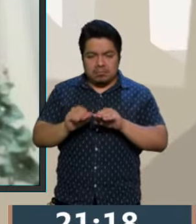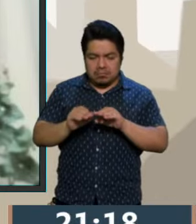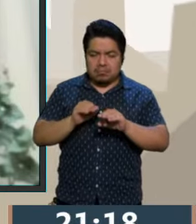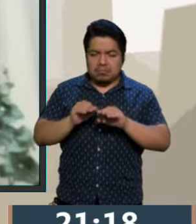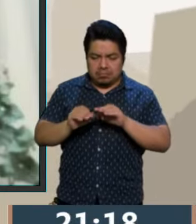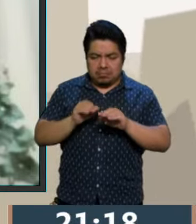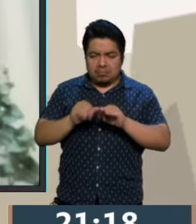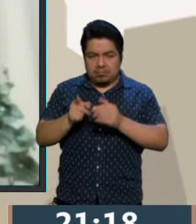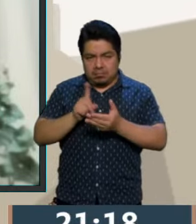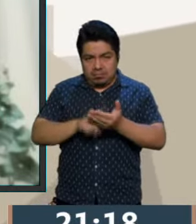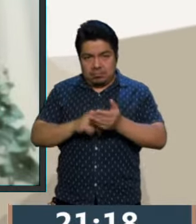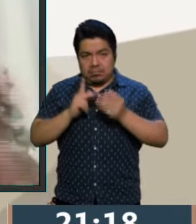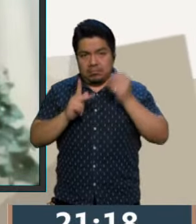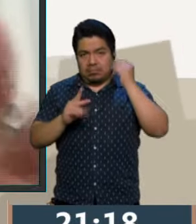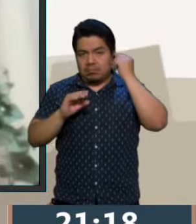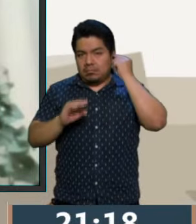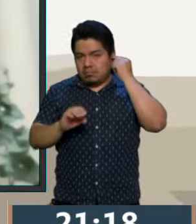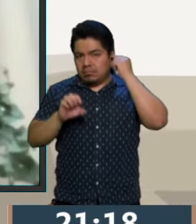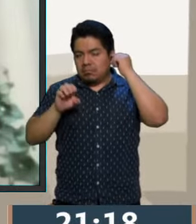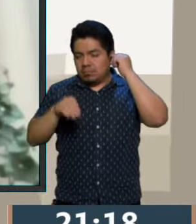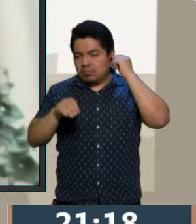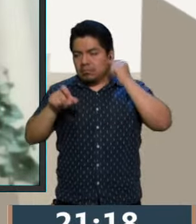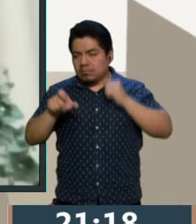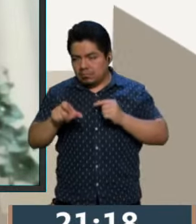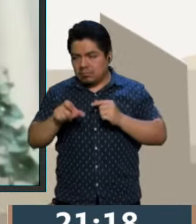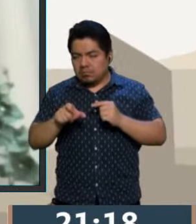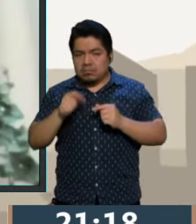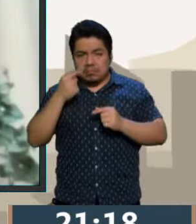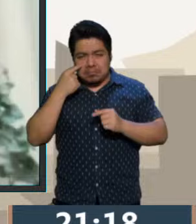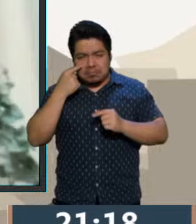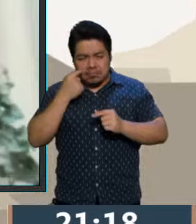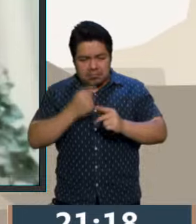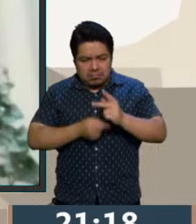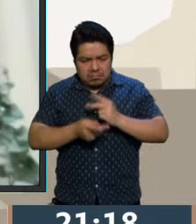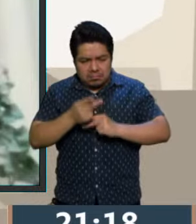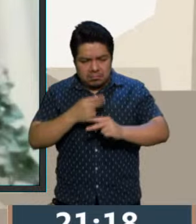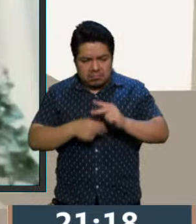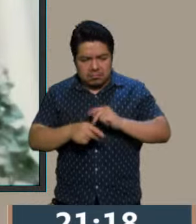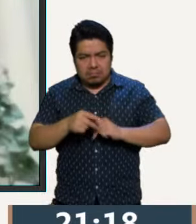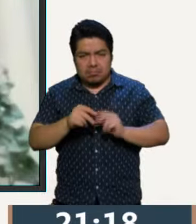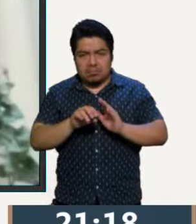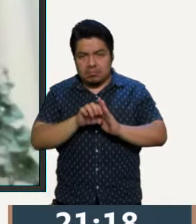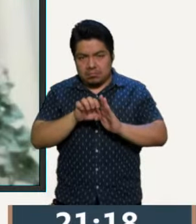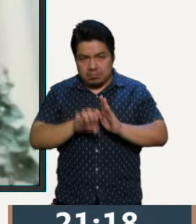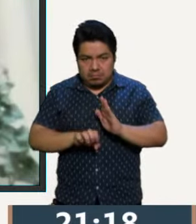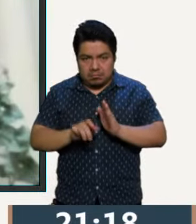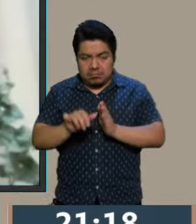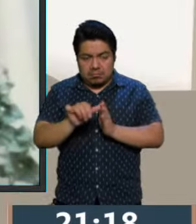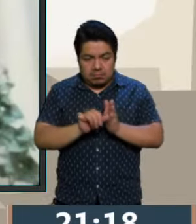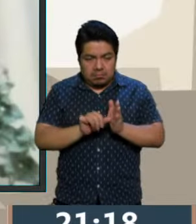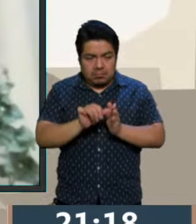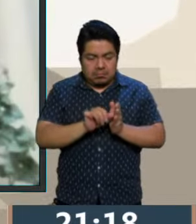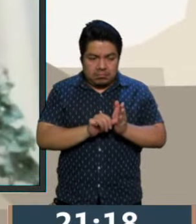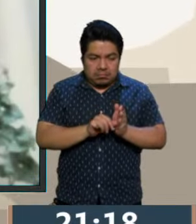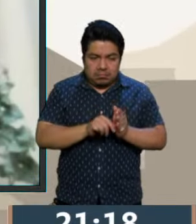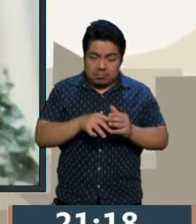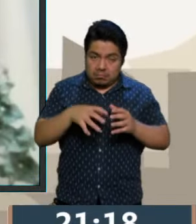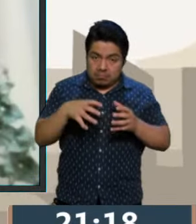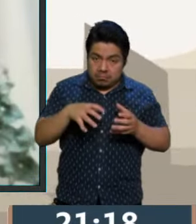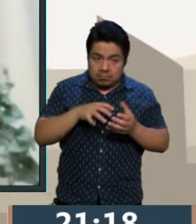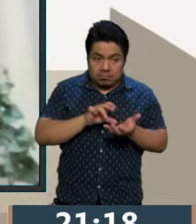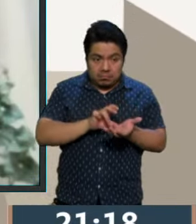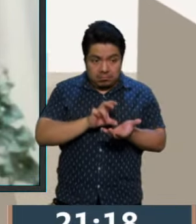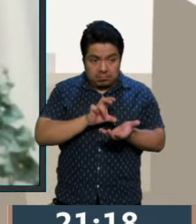en Pemex, pues se dan estas situaciones del préstamo, por ejemplo, de los salarios abultados,